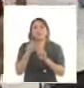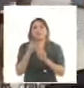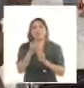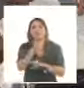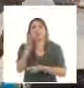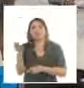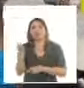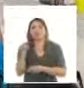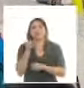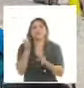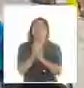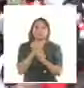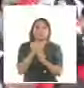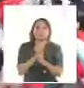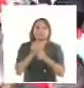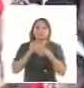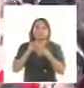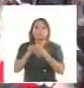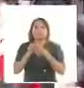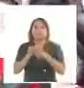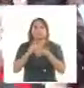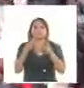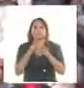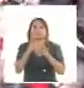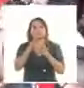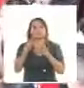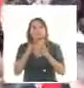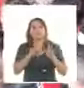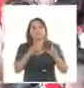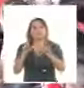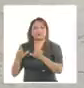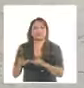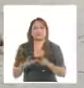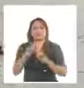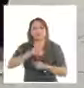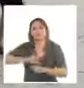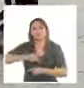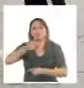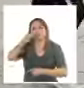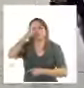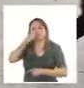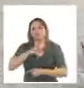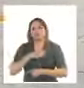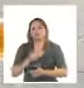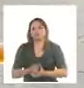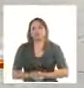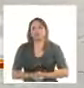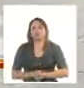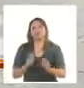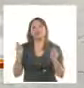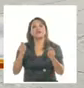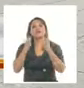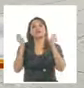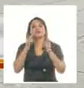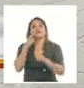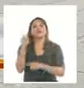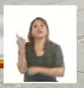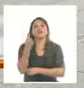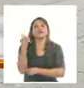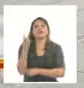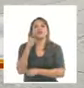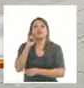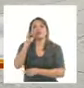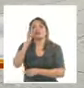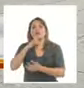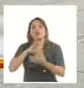al servicio de las tradiciones escénicas y la cultura cubana. Creo que mantener el Festival Nacional Olga Alonso,